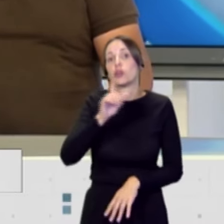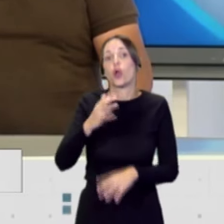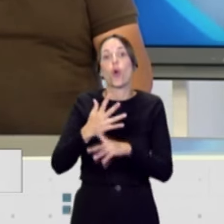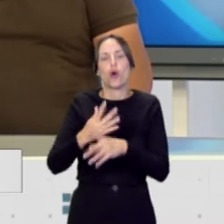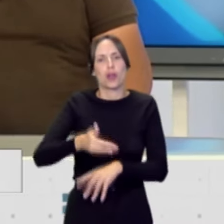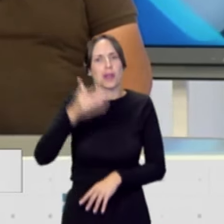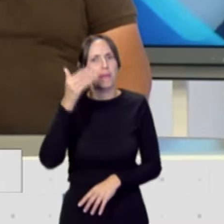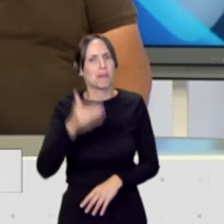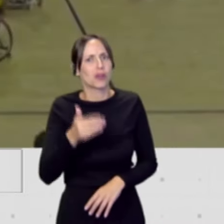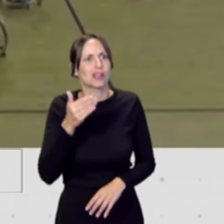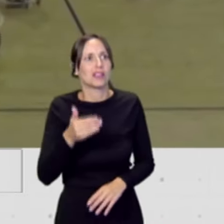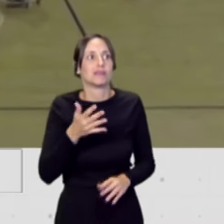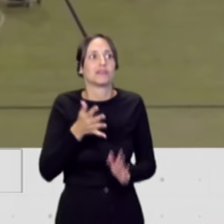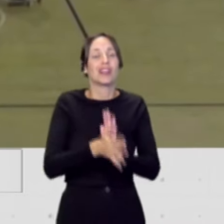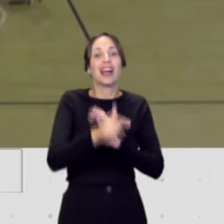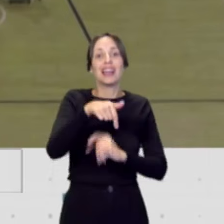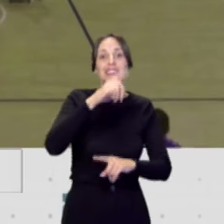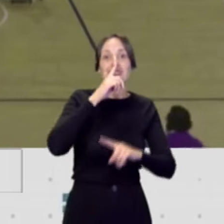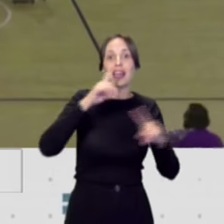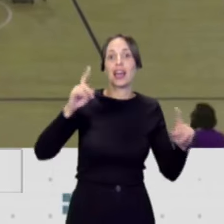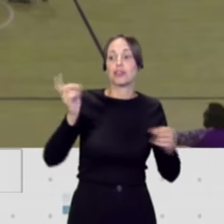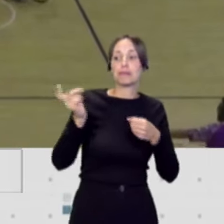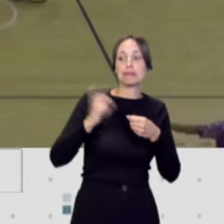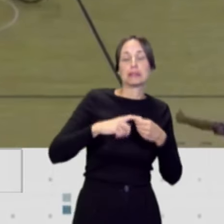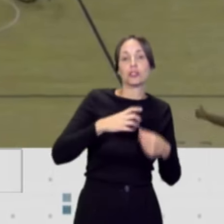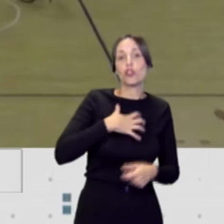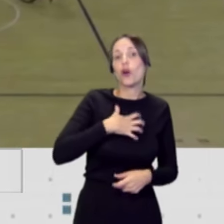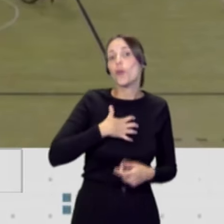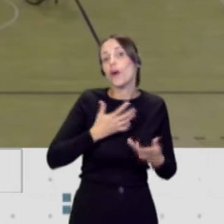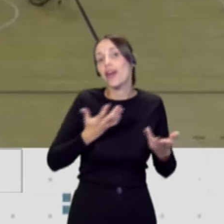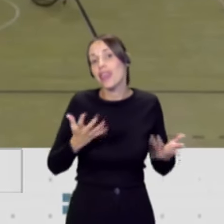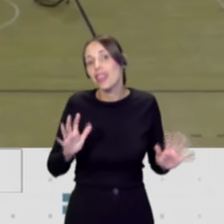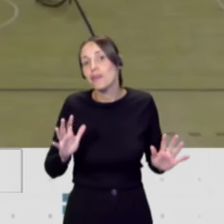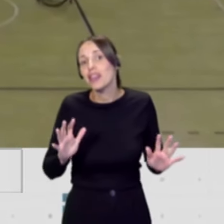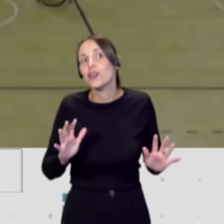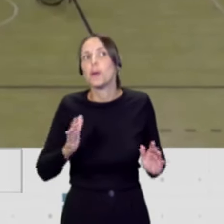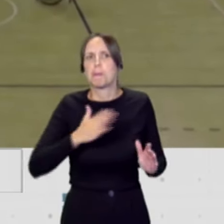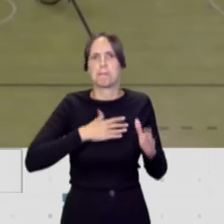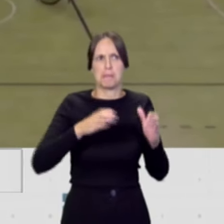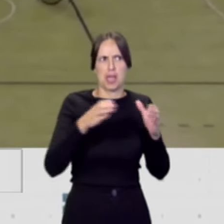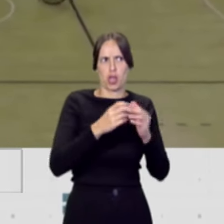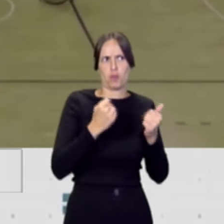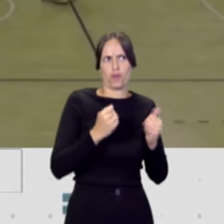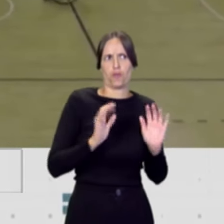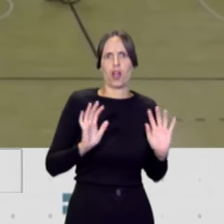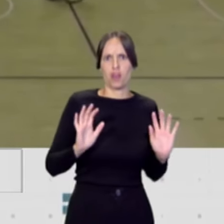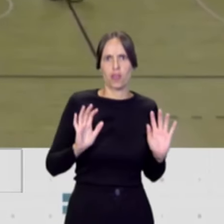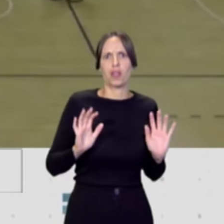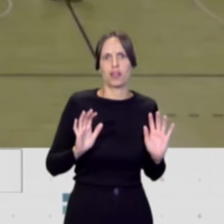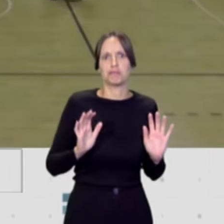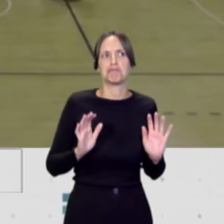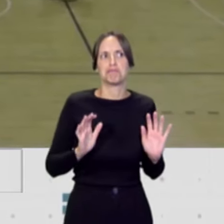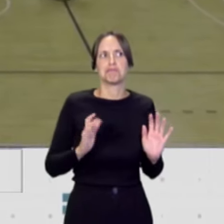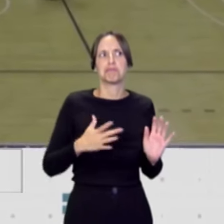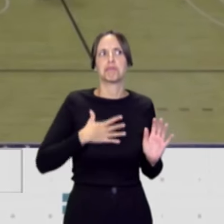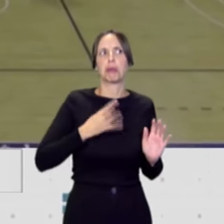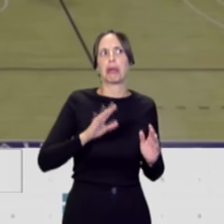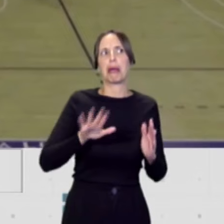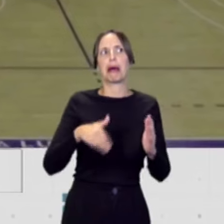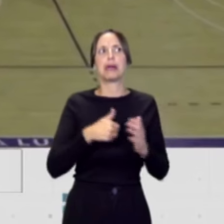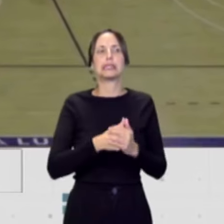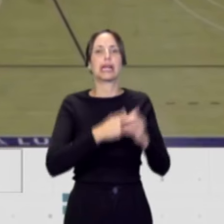año no han podido participar con nosotros. Pero sí, tenemos un gran equipo y podemos estar entre los cuatro primeros,